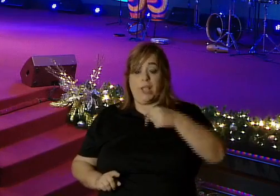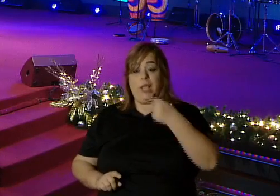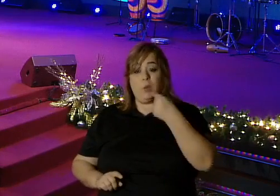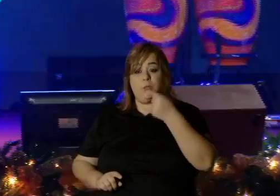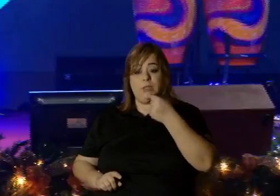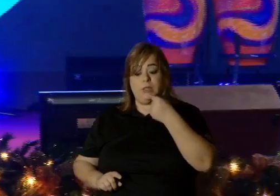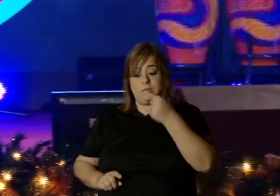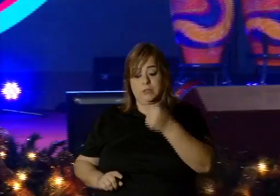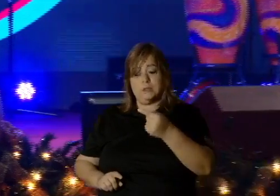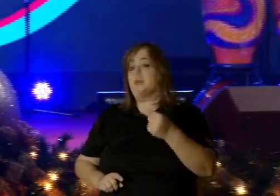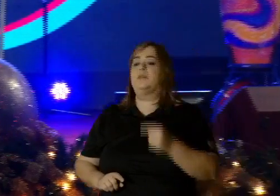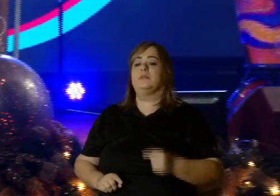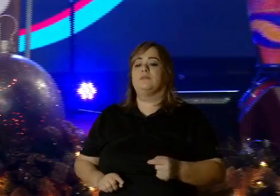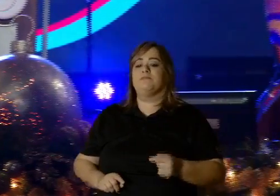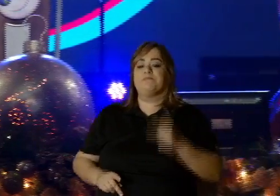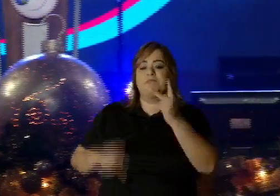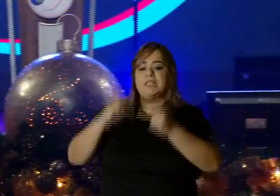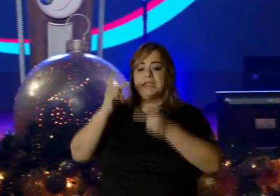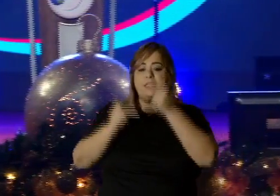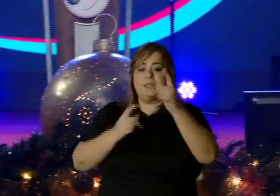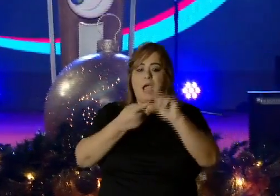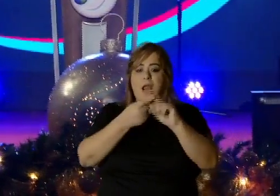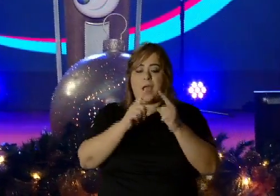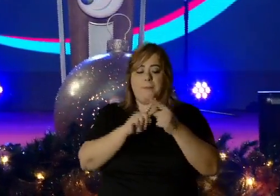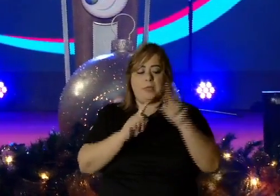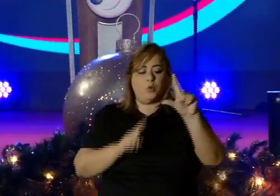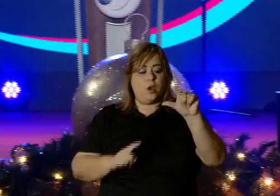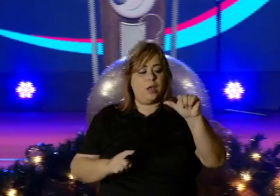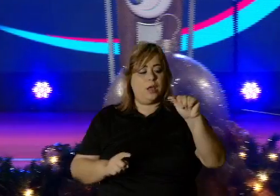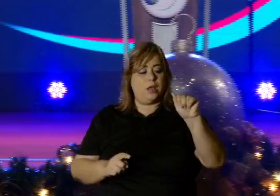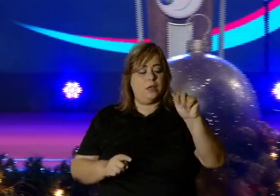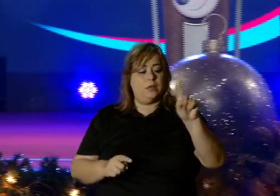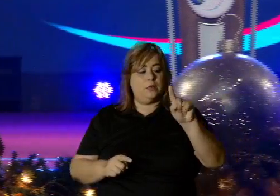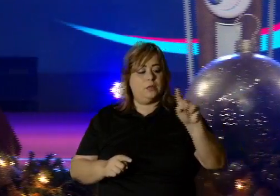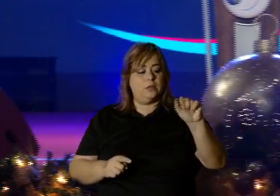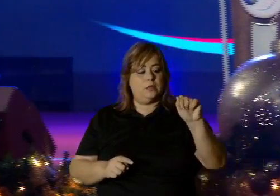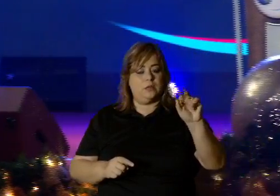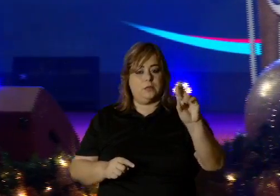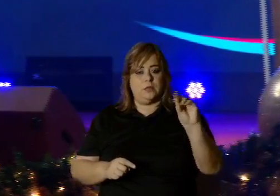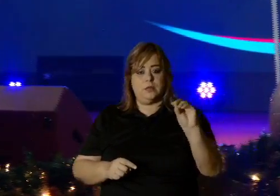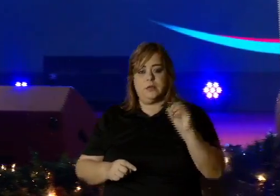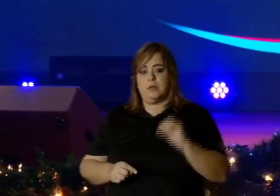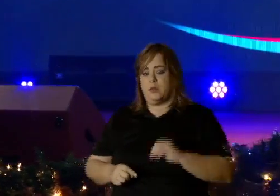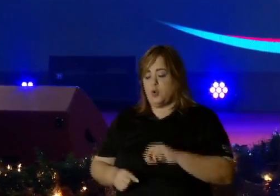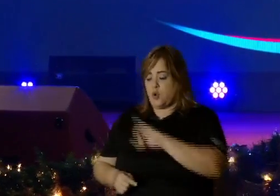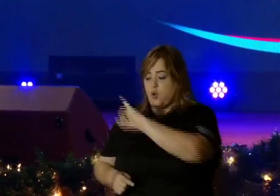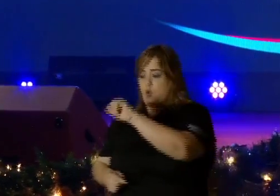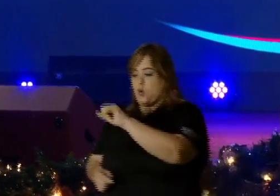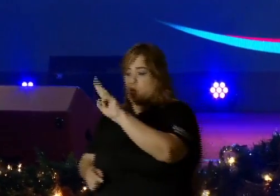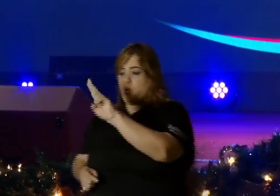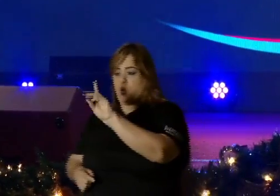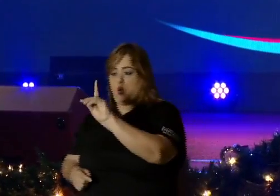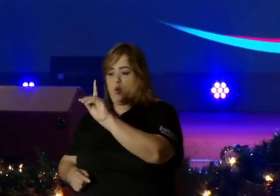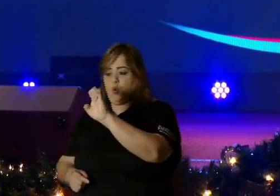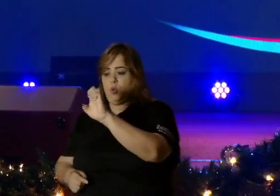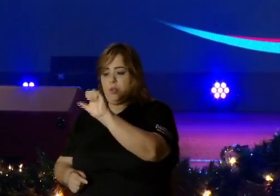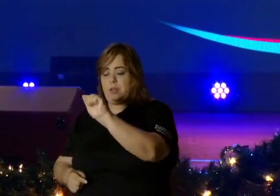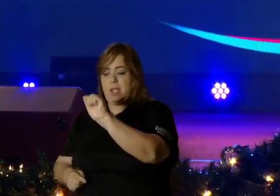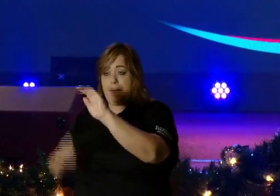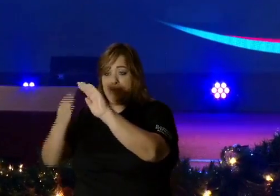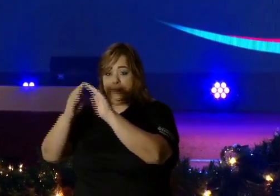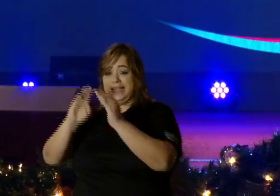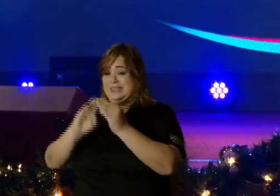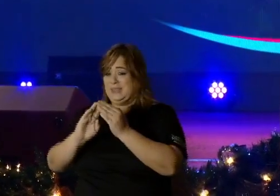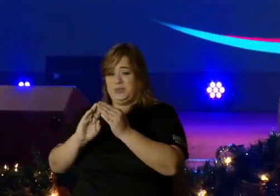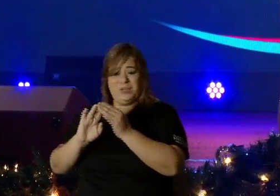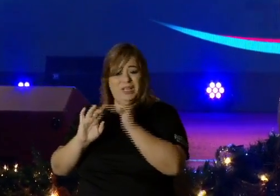¿No era para Judea? Iba para allá. ¿Qué pasaba en Judea? Allí Jesús no era bien visto. Allí Jesús no era